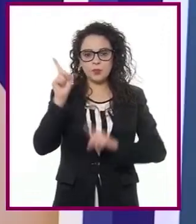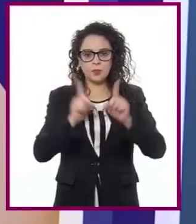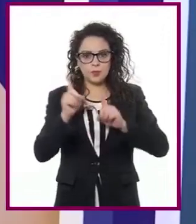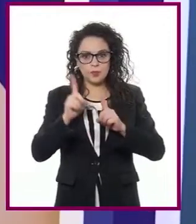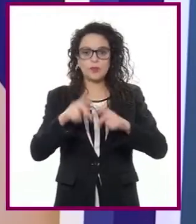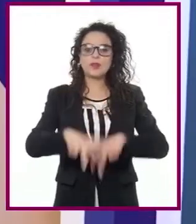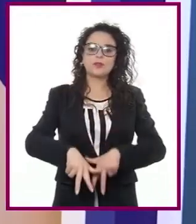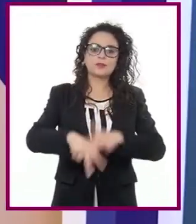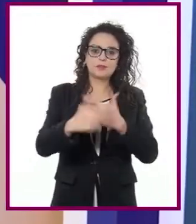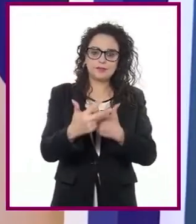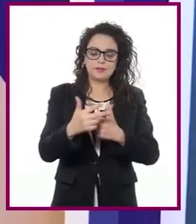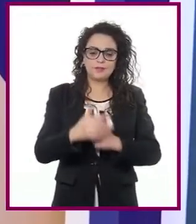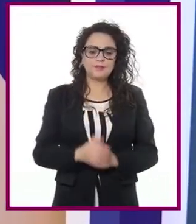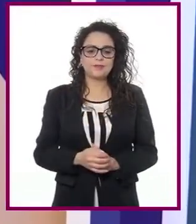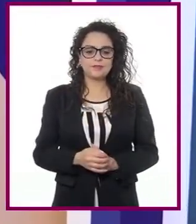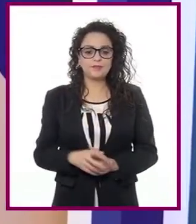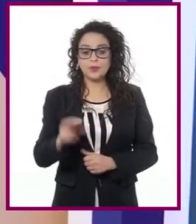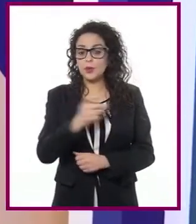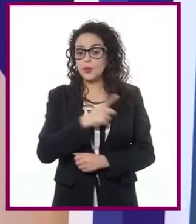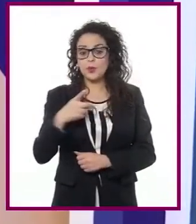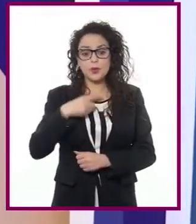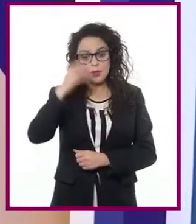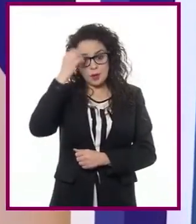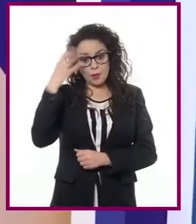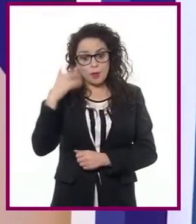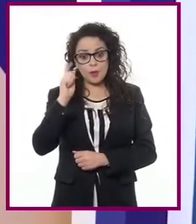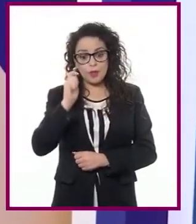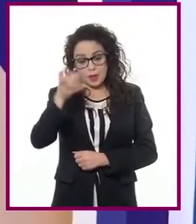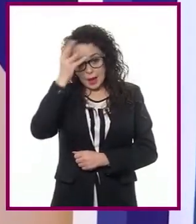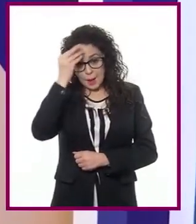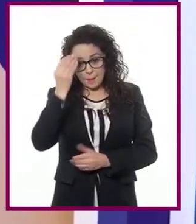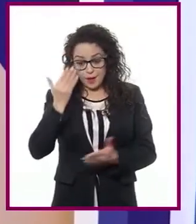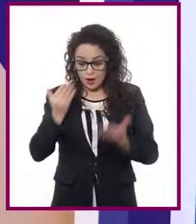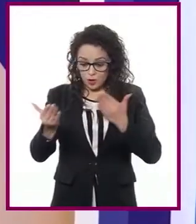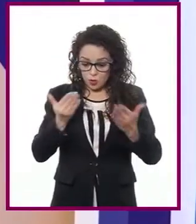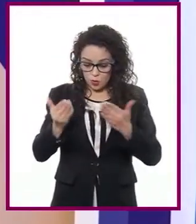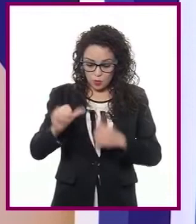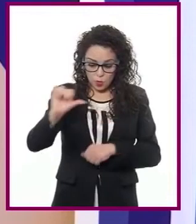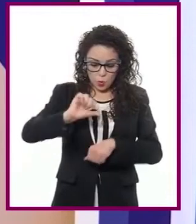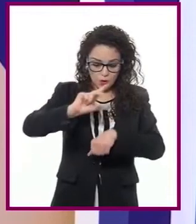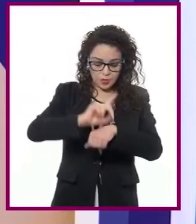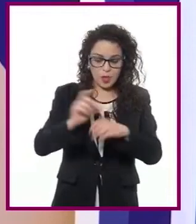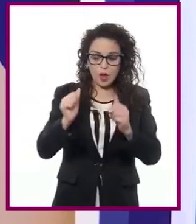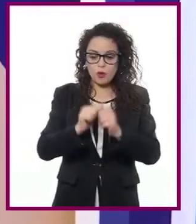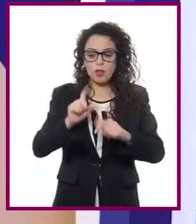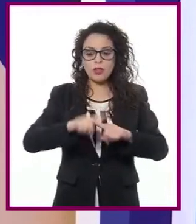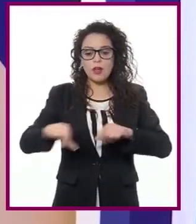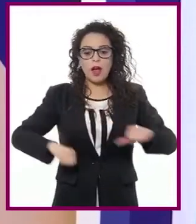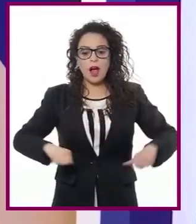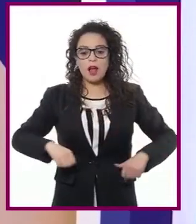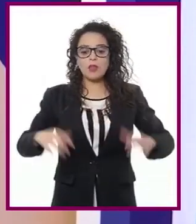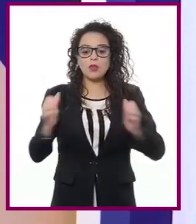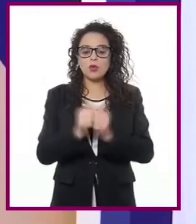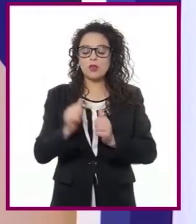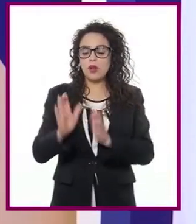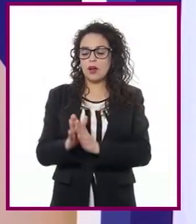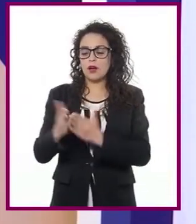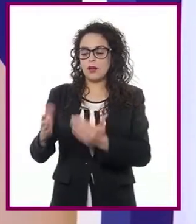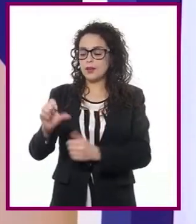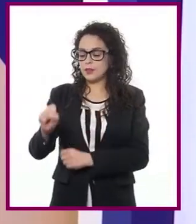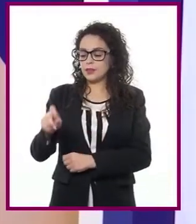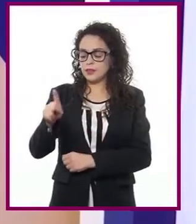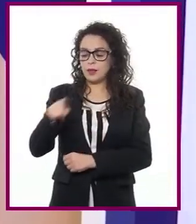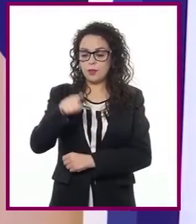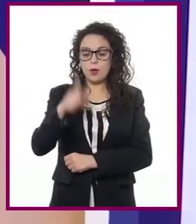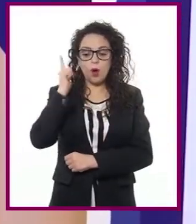distancia. De igual manera, no olviden comparar los aprendizajes del día de hoy con las actividades de su libro de texto e intenten resolver